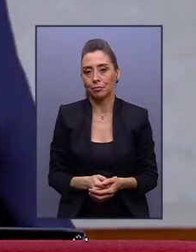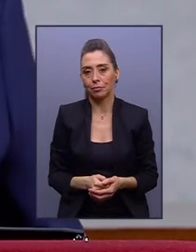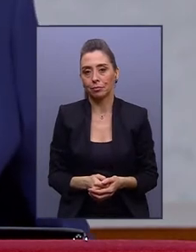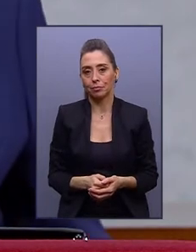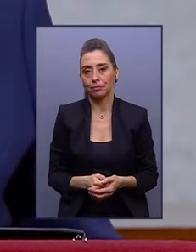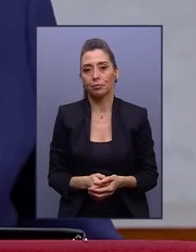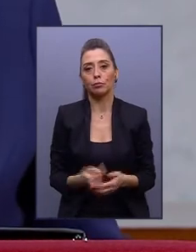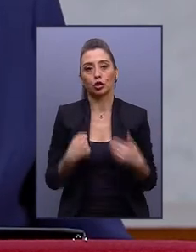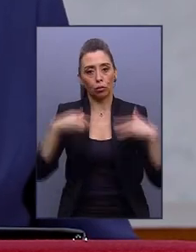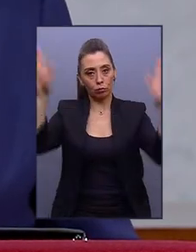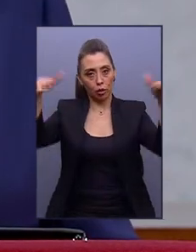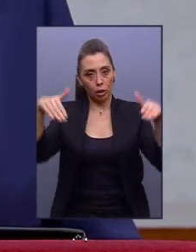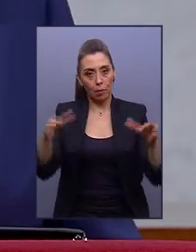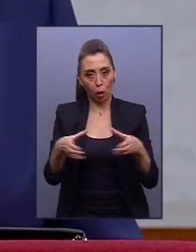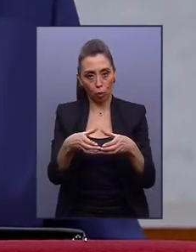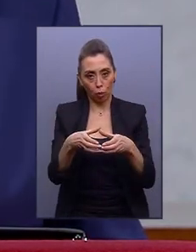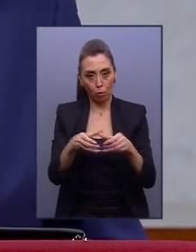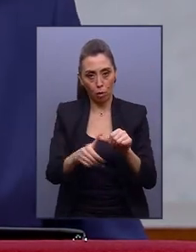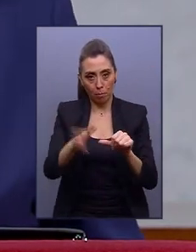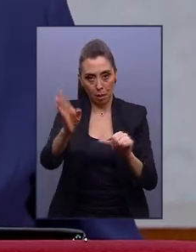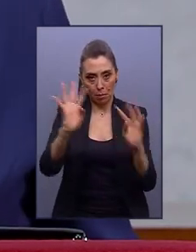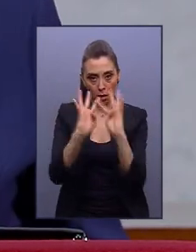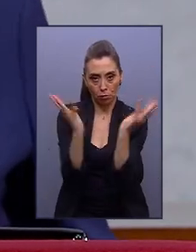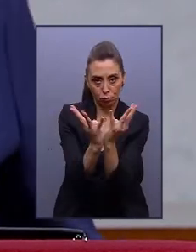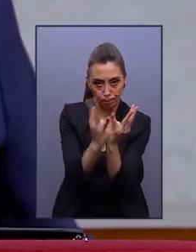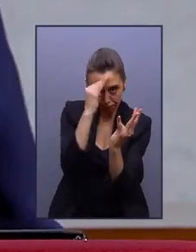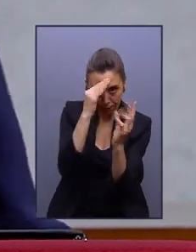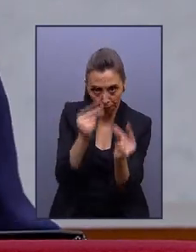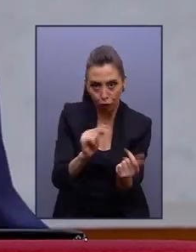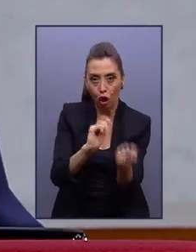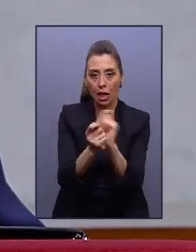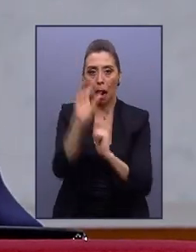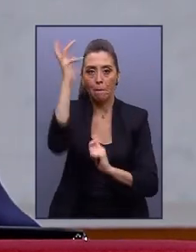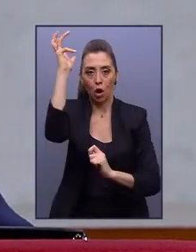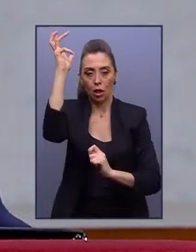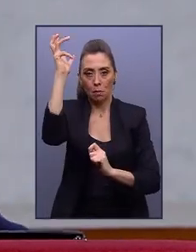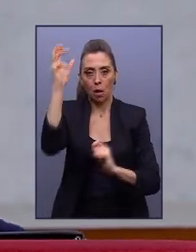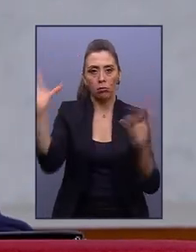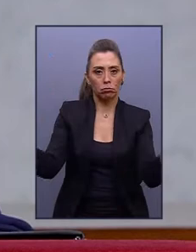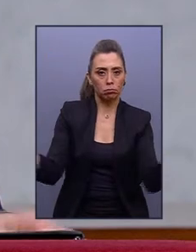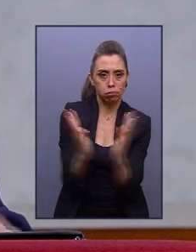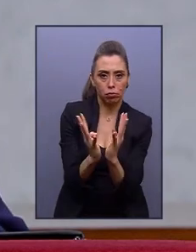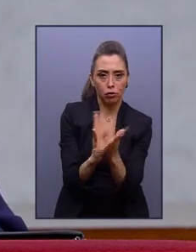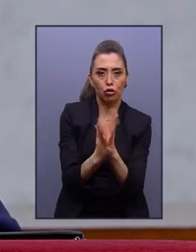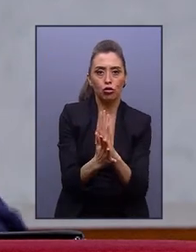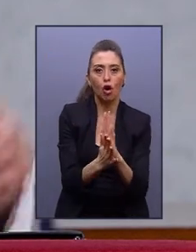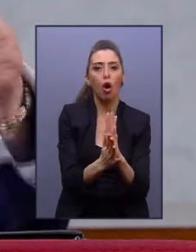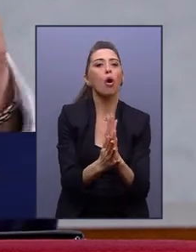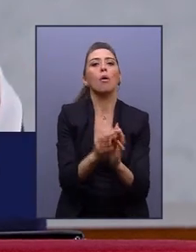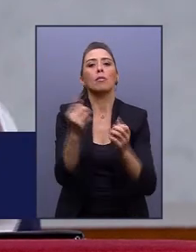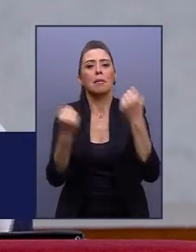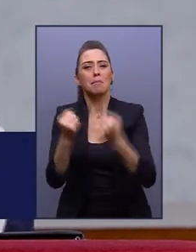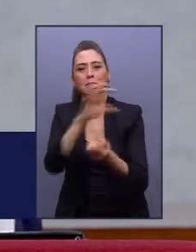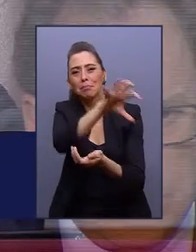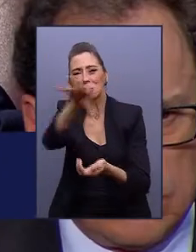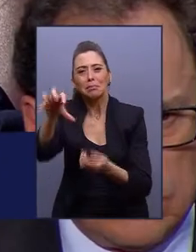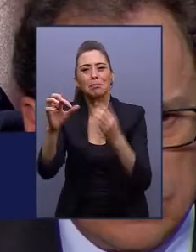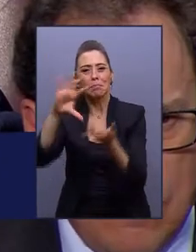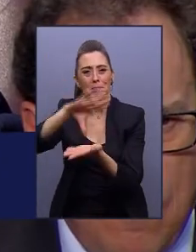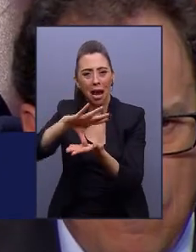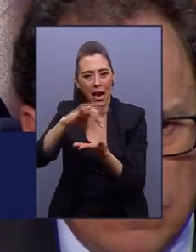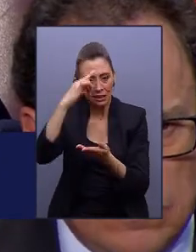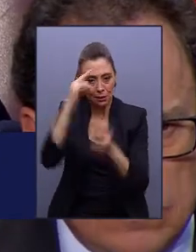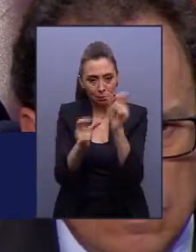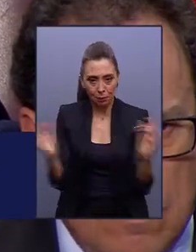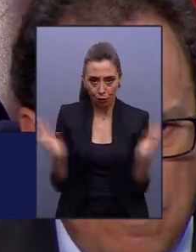eso convocaré a un grupo permanente de cambio climático, con expertos y representantes de todos los sectores del país que miren el presente y el futuro